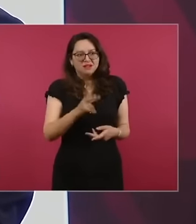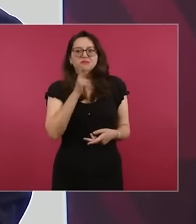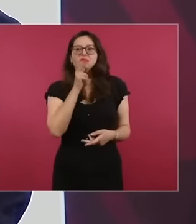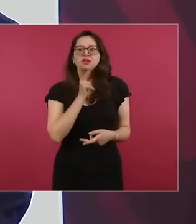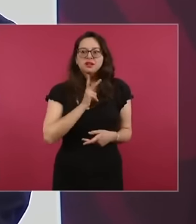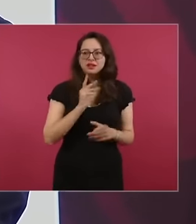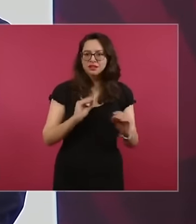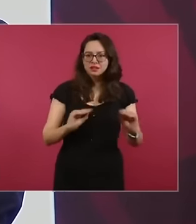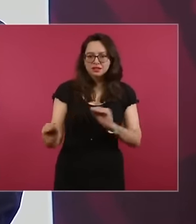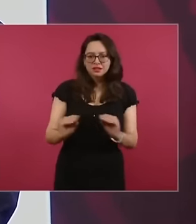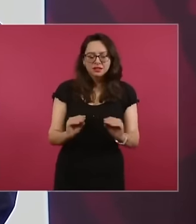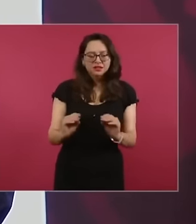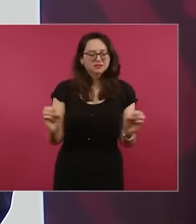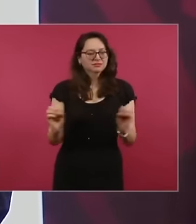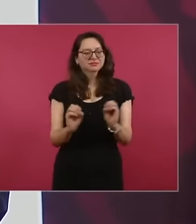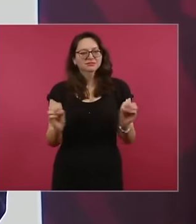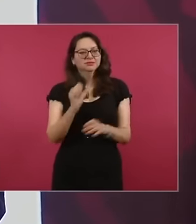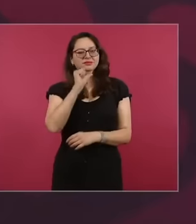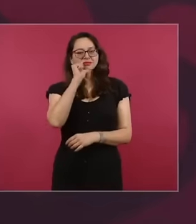deben de reconocer